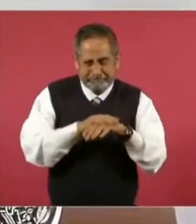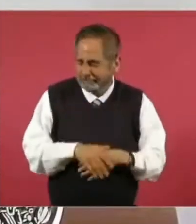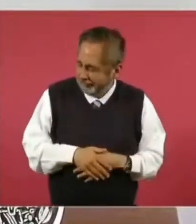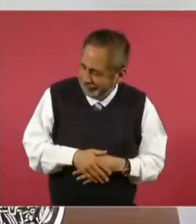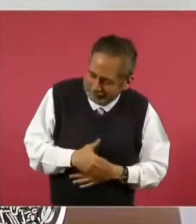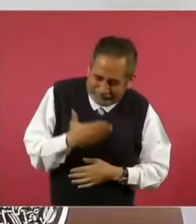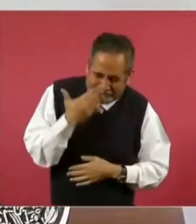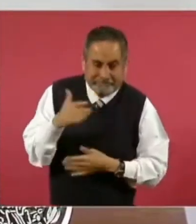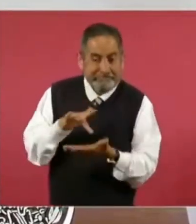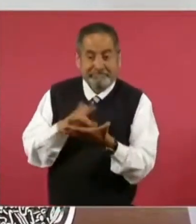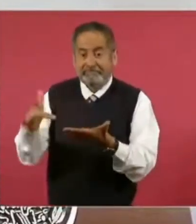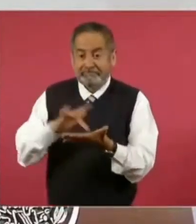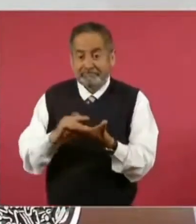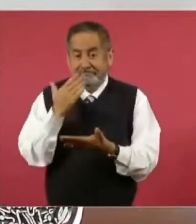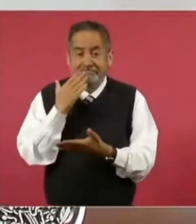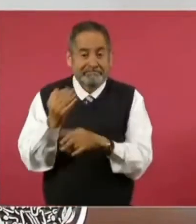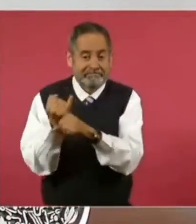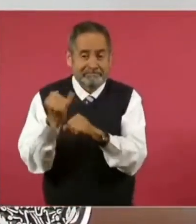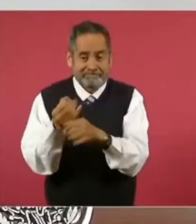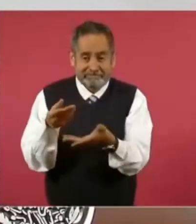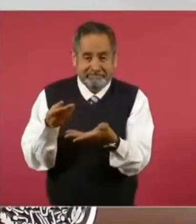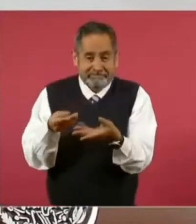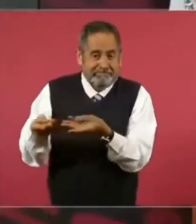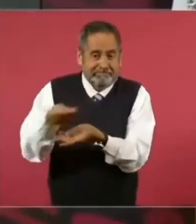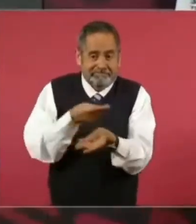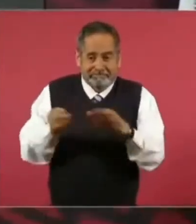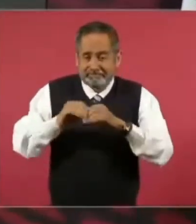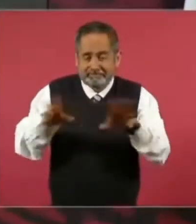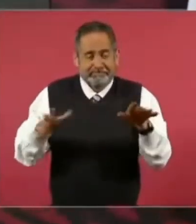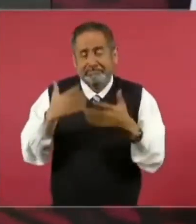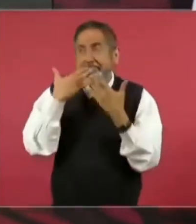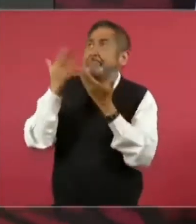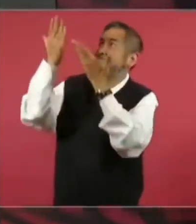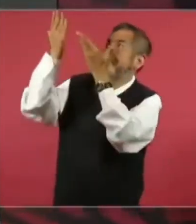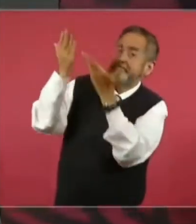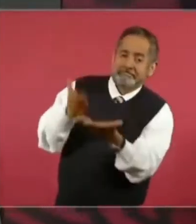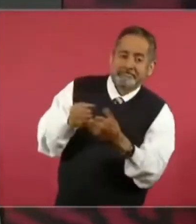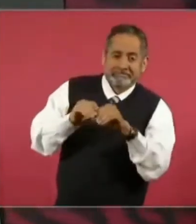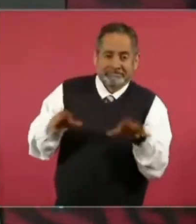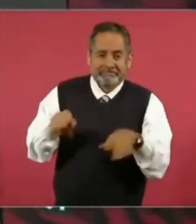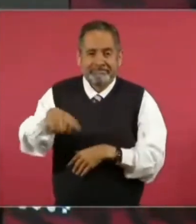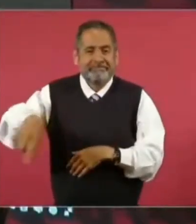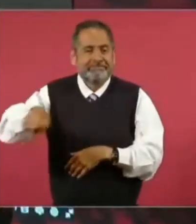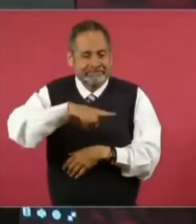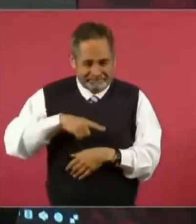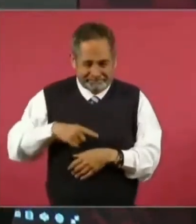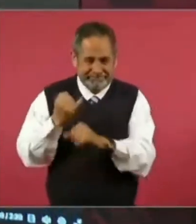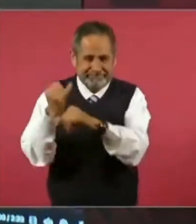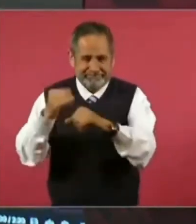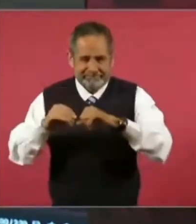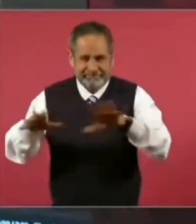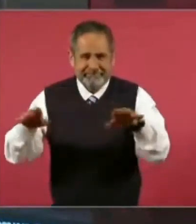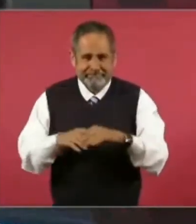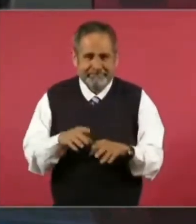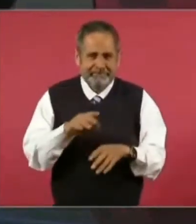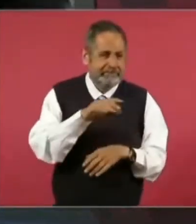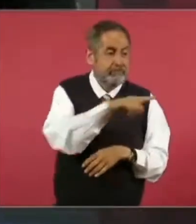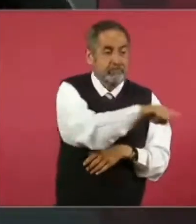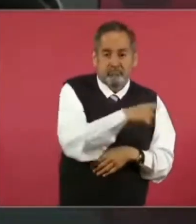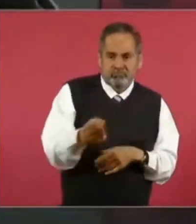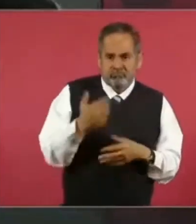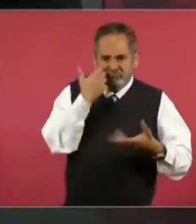agradezco mucho, mucho, mucho, mucho. Benditas redes sociales, independientemente de que las quieran